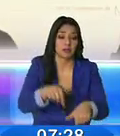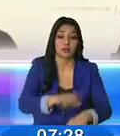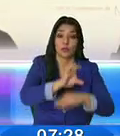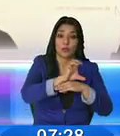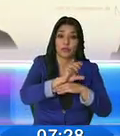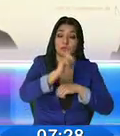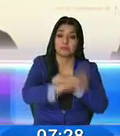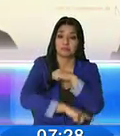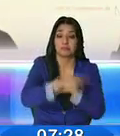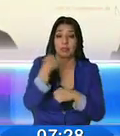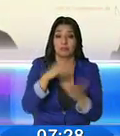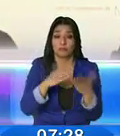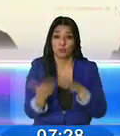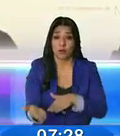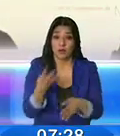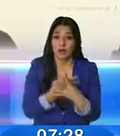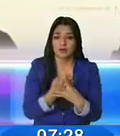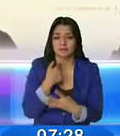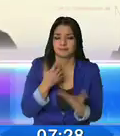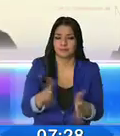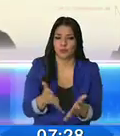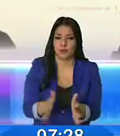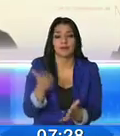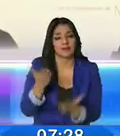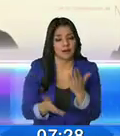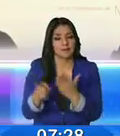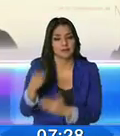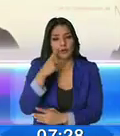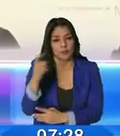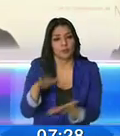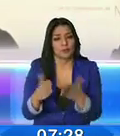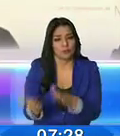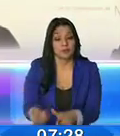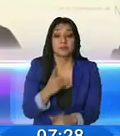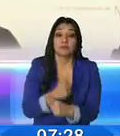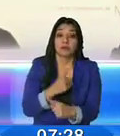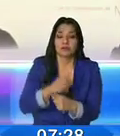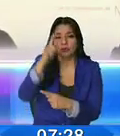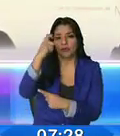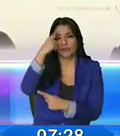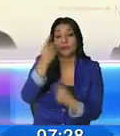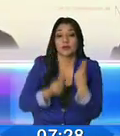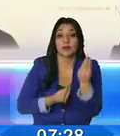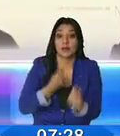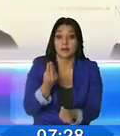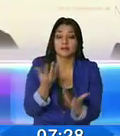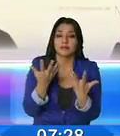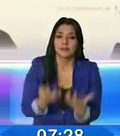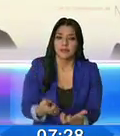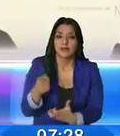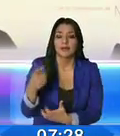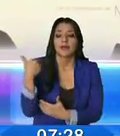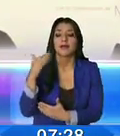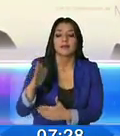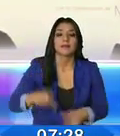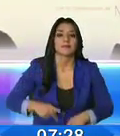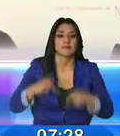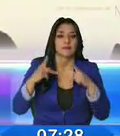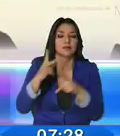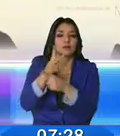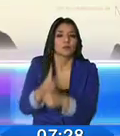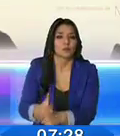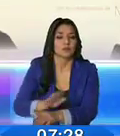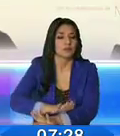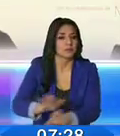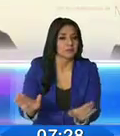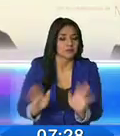pena de muerte y sabemos que esa posibilidad existía. Es por eso que nosotros lo único que queremos es la garantía de que su